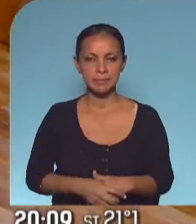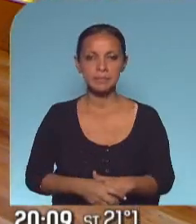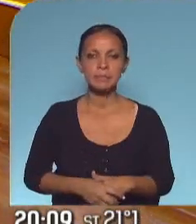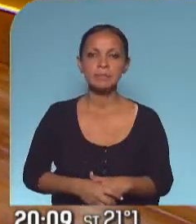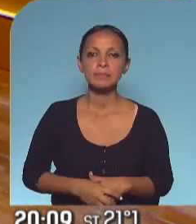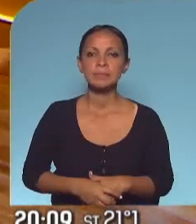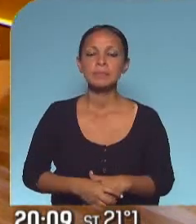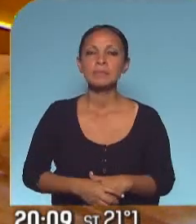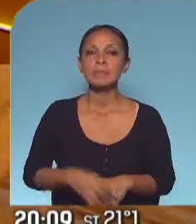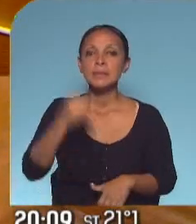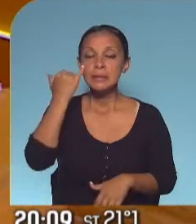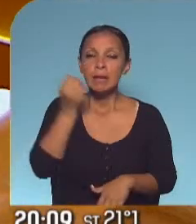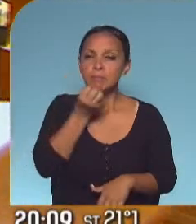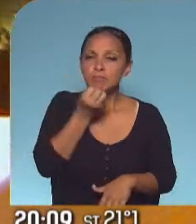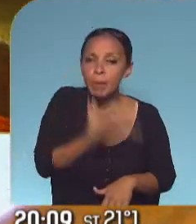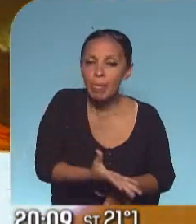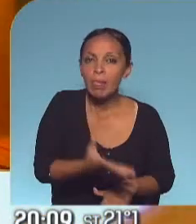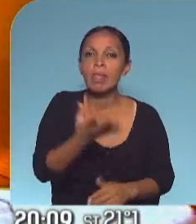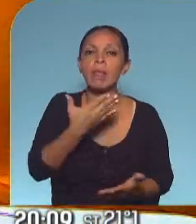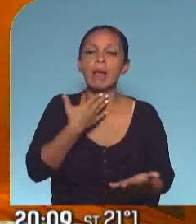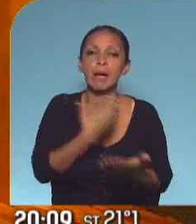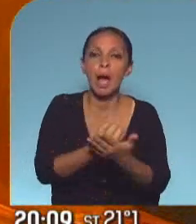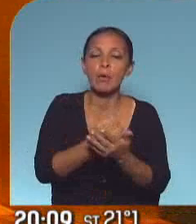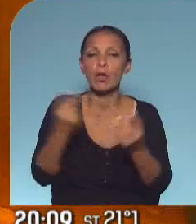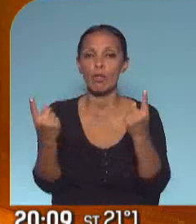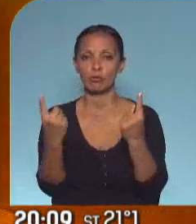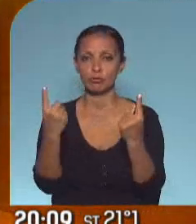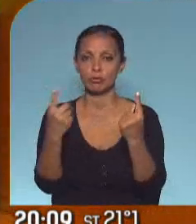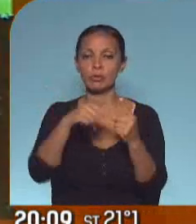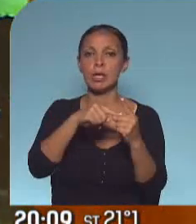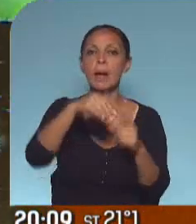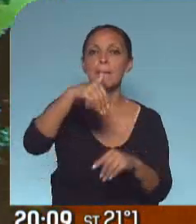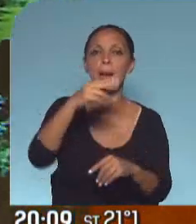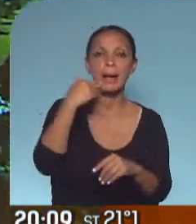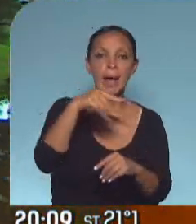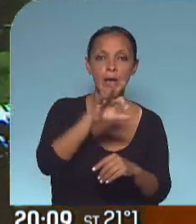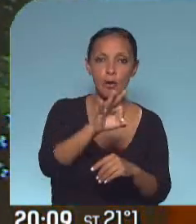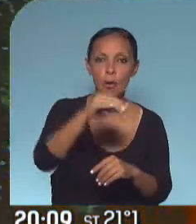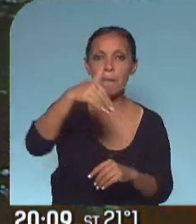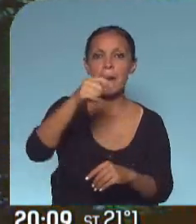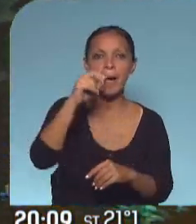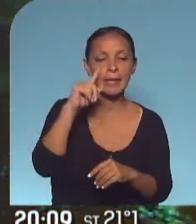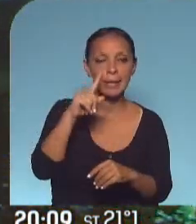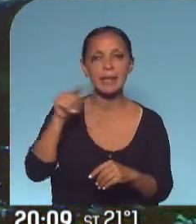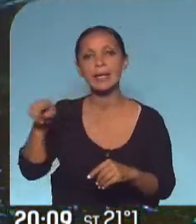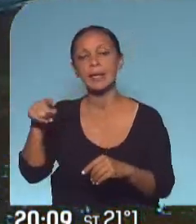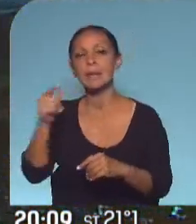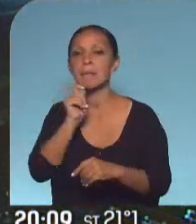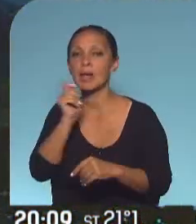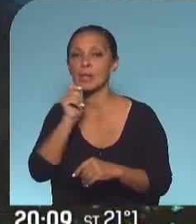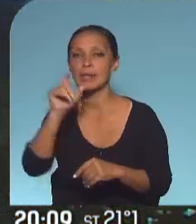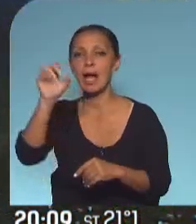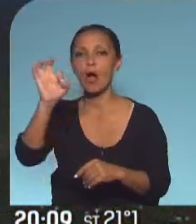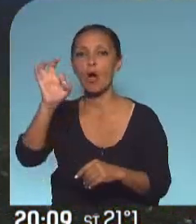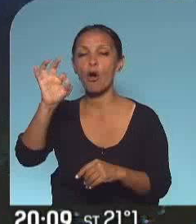Fueron revelados los audios de las conversaciones entre Mariano Macri y el periodista Santiago O'Donnell, que básicamente confirman lo